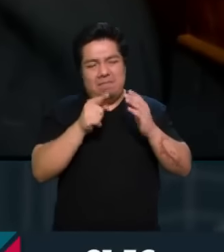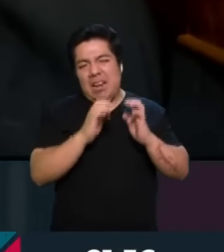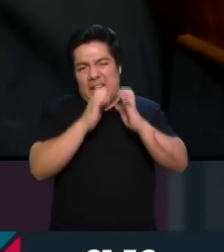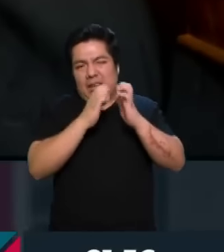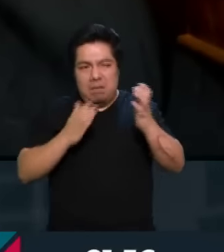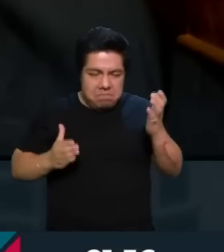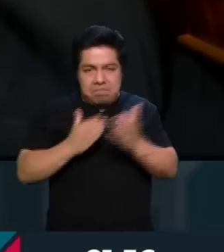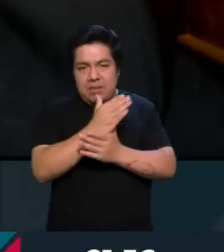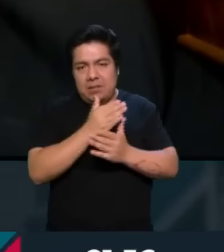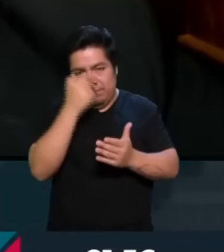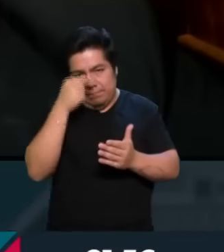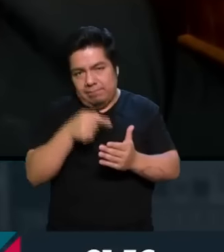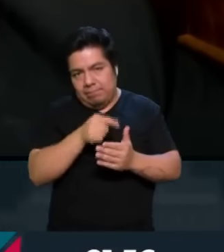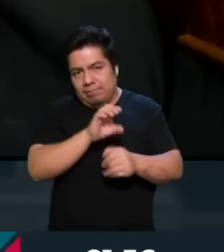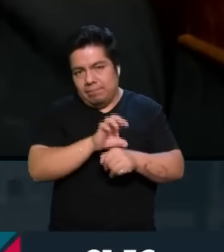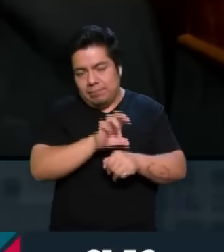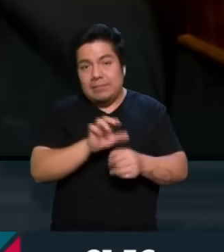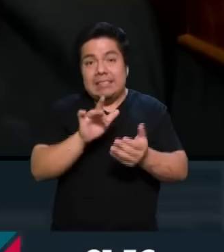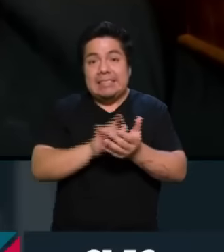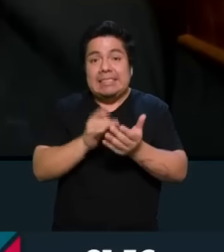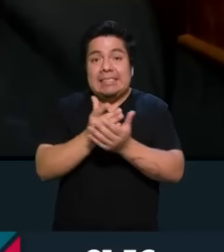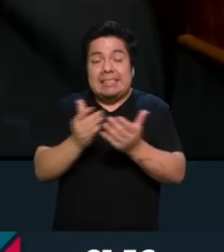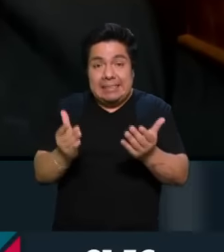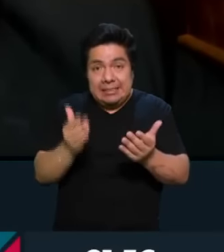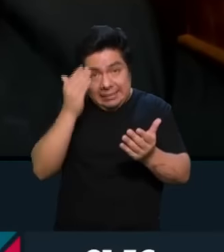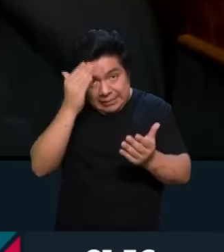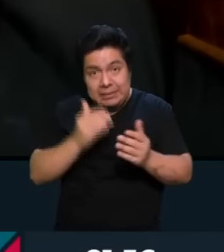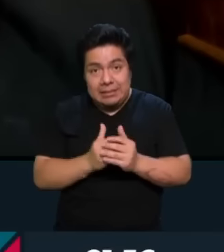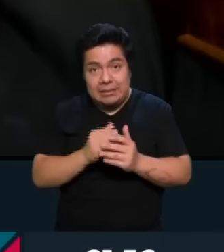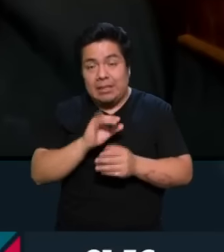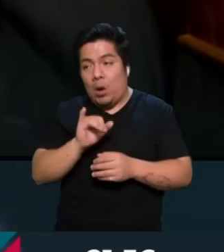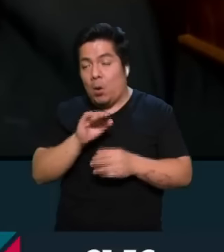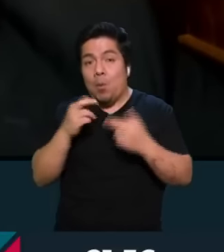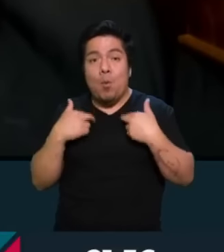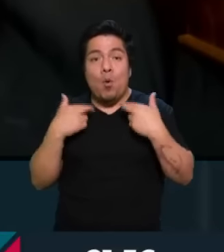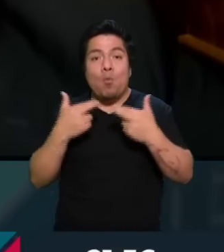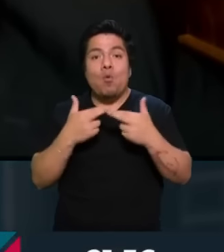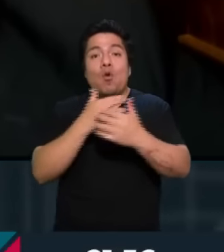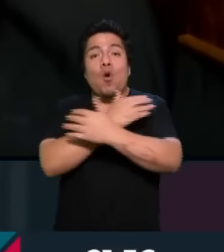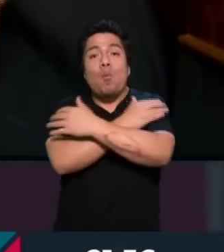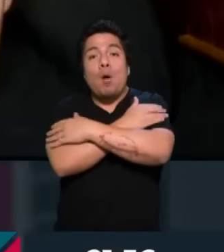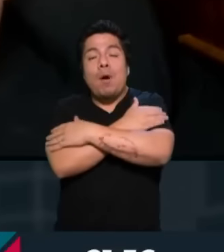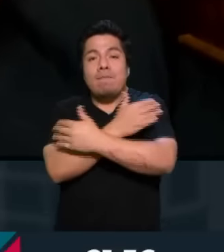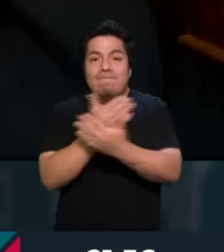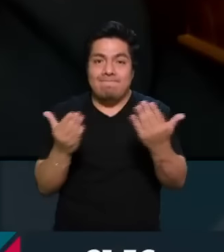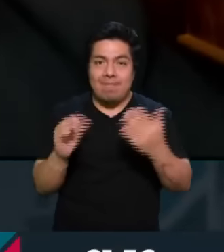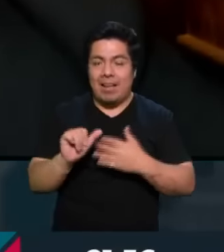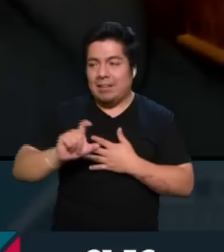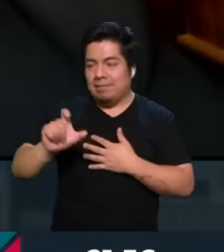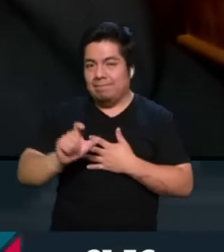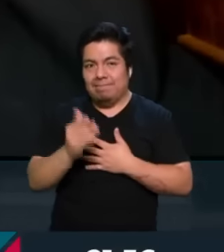a una nación justamente dentro de Ecuador Muchísimas gracias eh profesor José de Jesús López almejo le mando un abrazo gracias Alex fuerte abrazo buenas